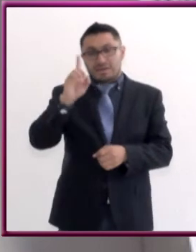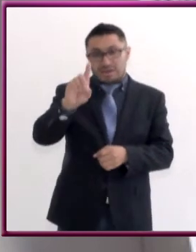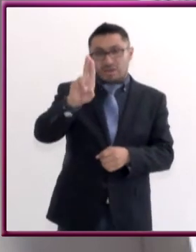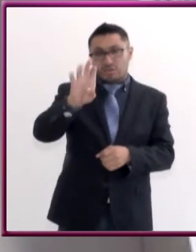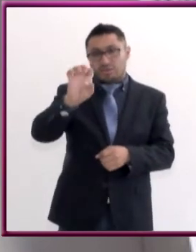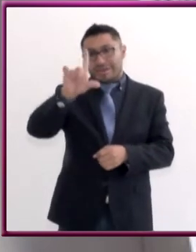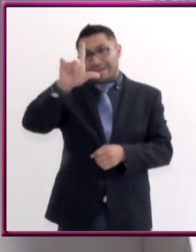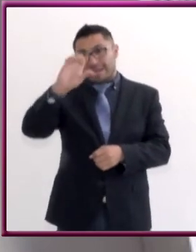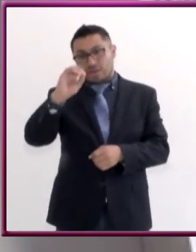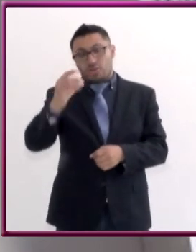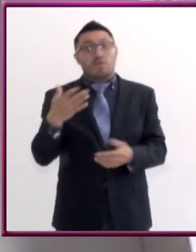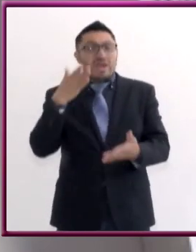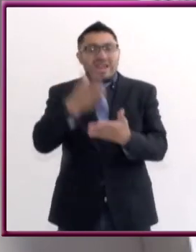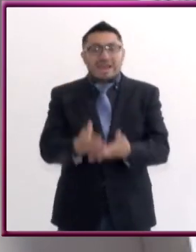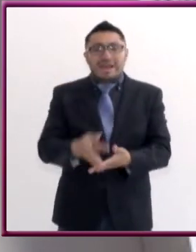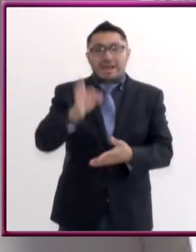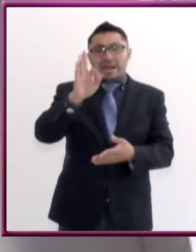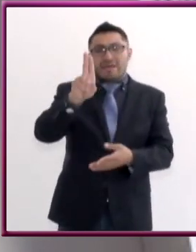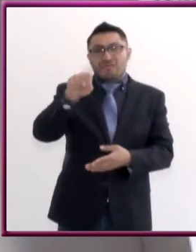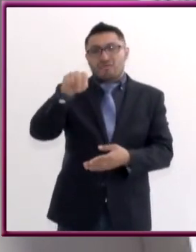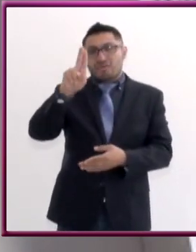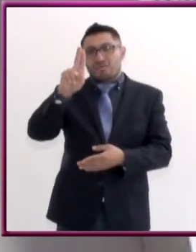funeraria, el velorio,